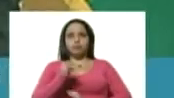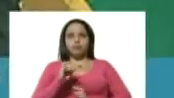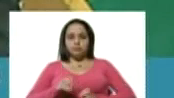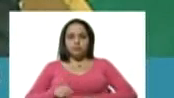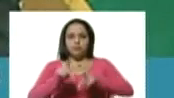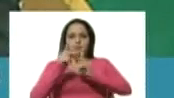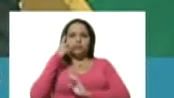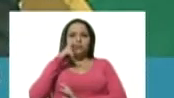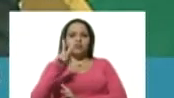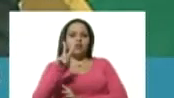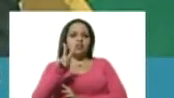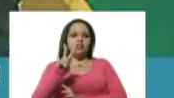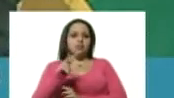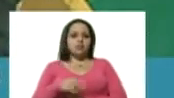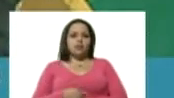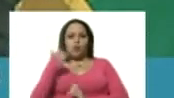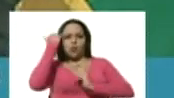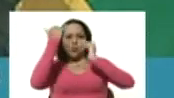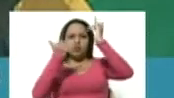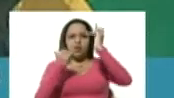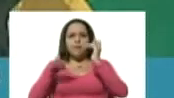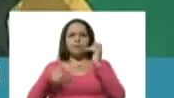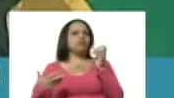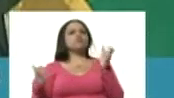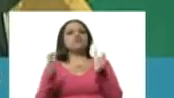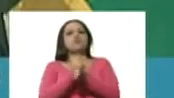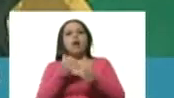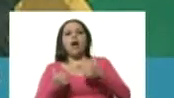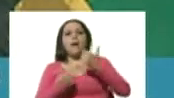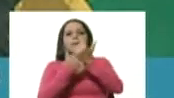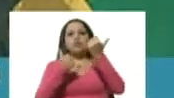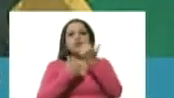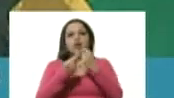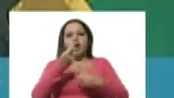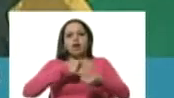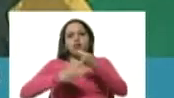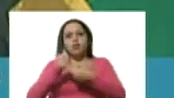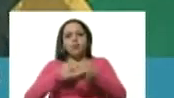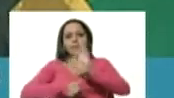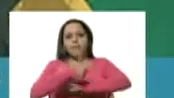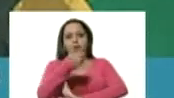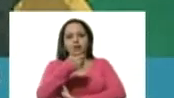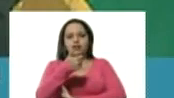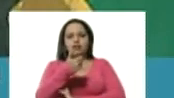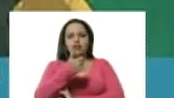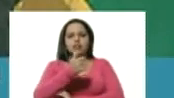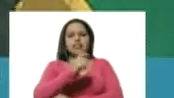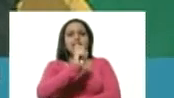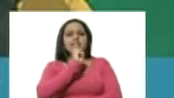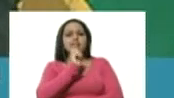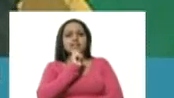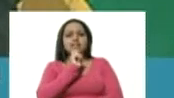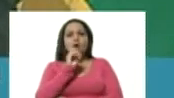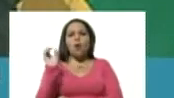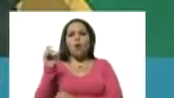iniciativa que logró darle el soporte a las economías más complicadas, más